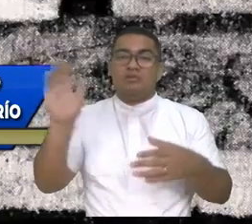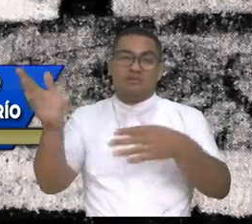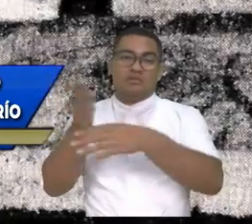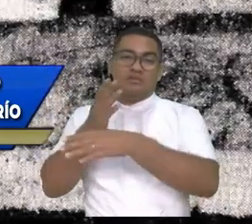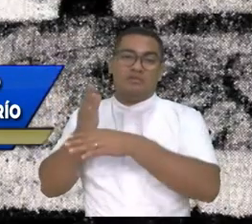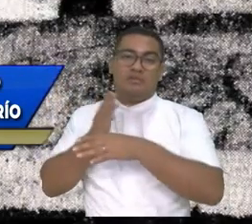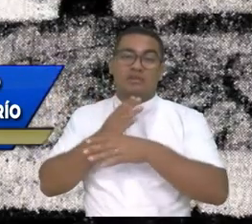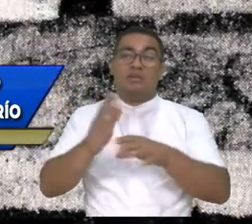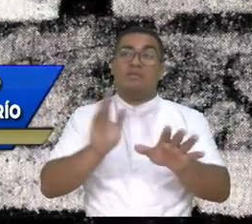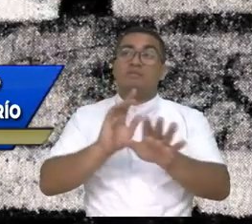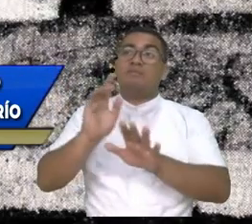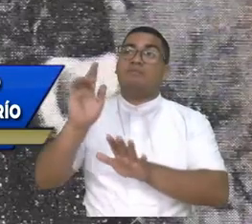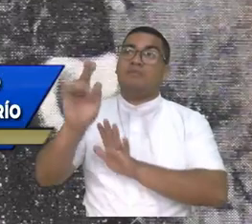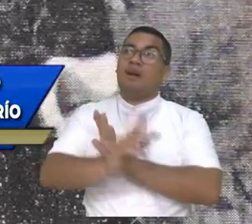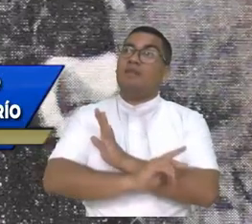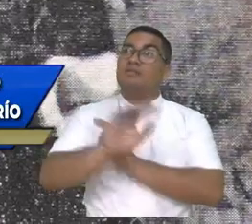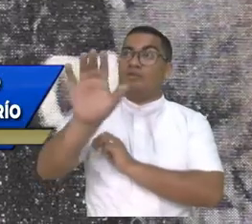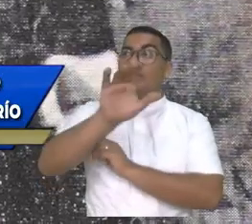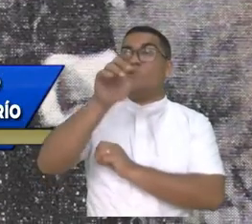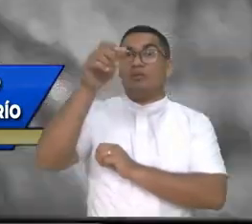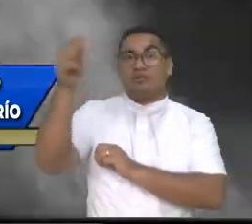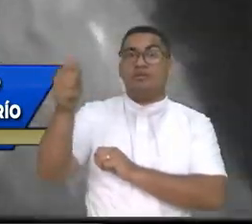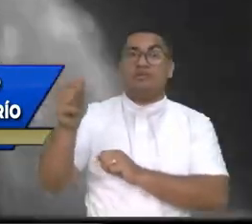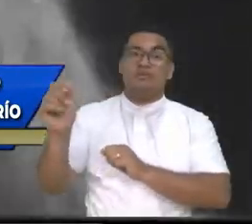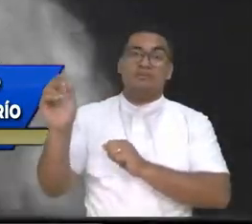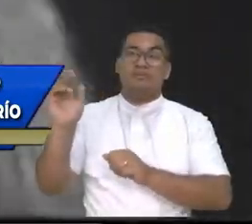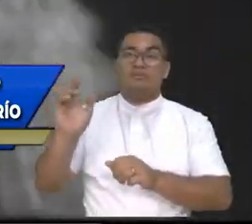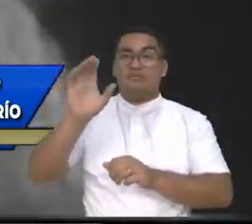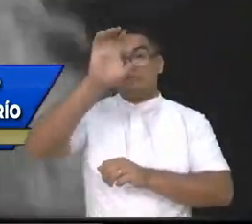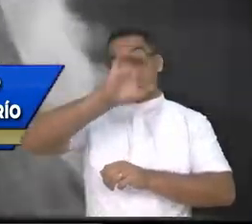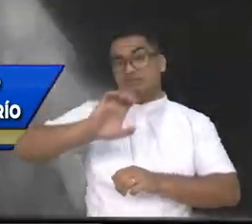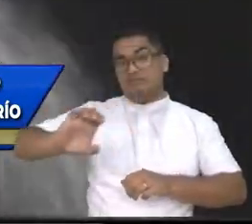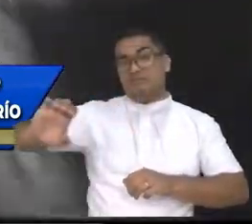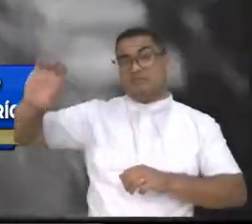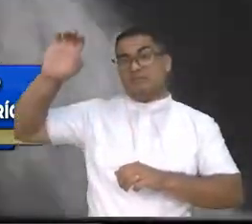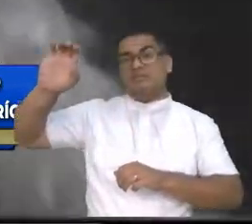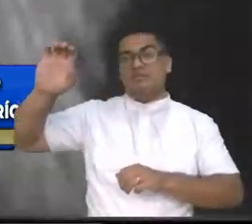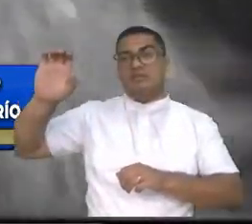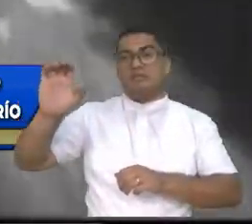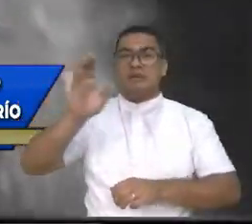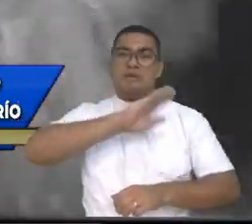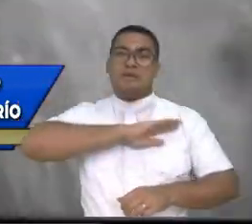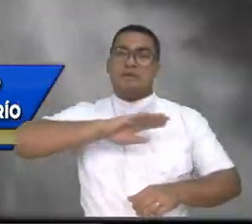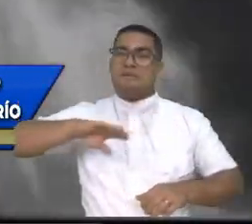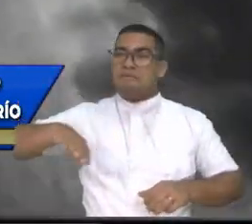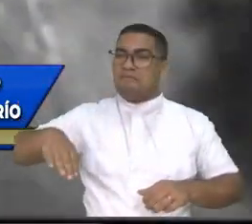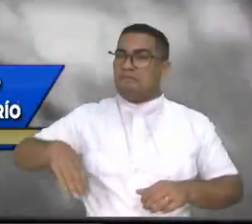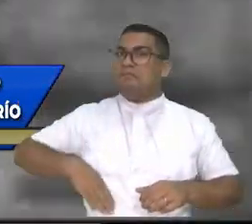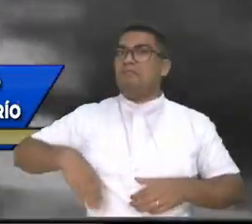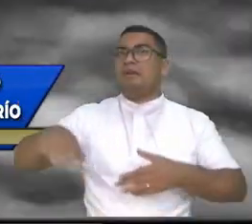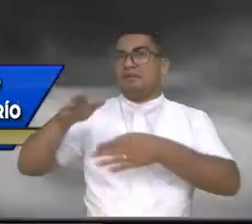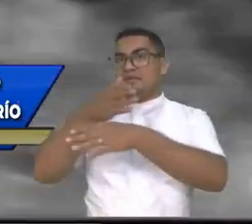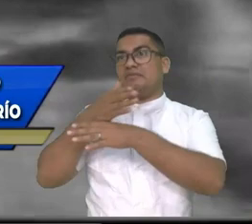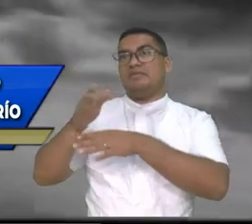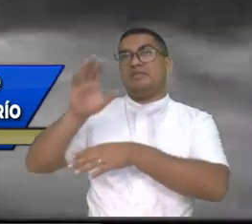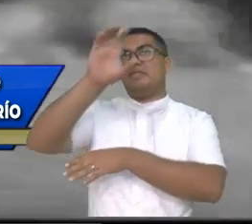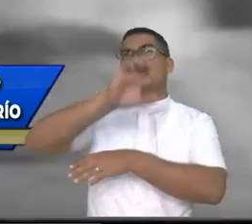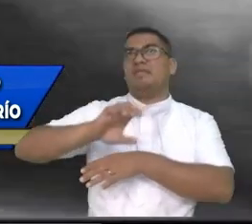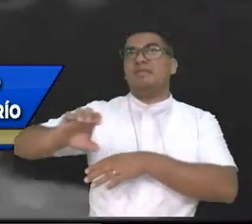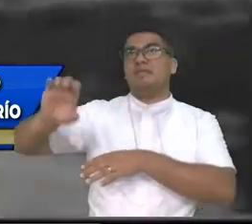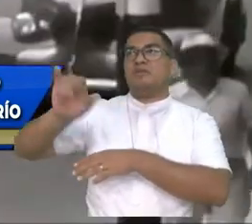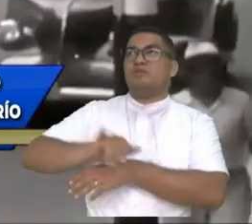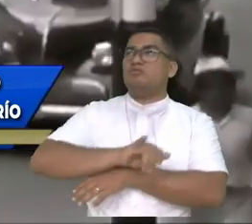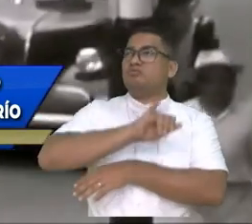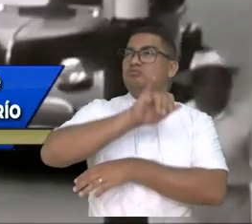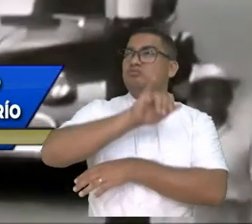en esos países más de Europa, porque lógicamente la mayor parte del tiempo él viajó a